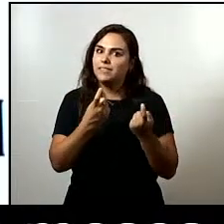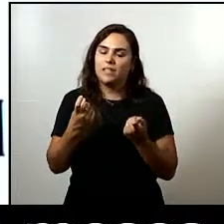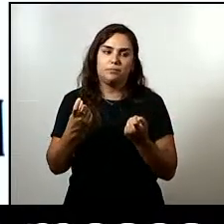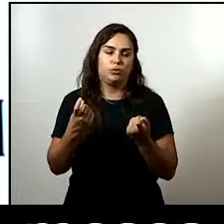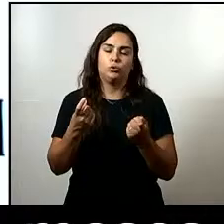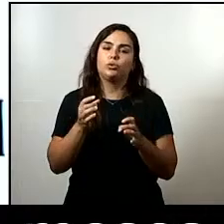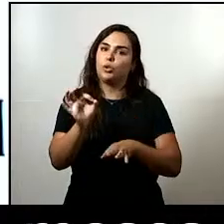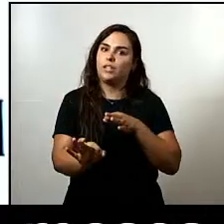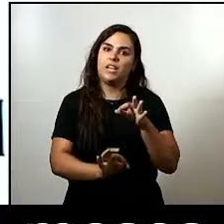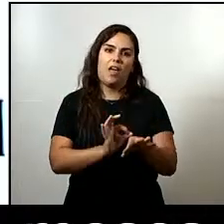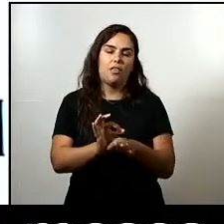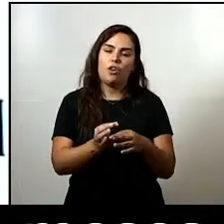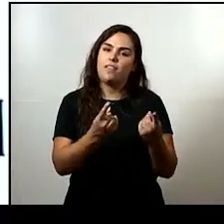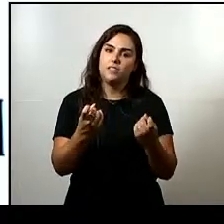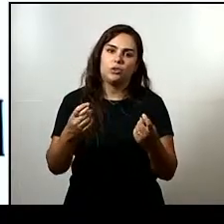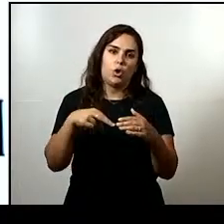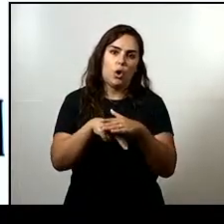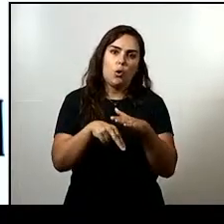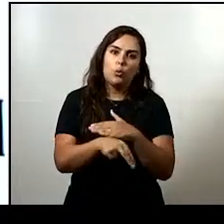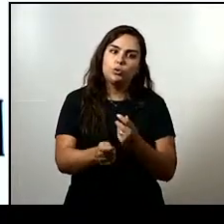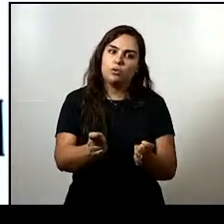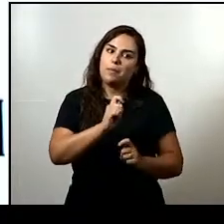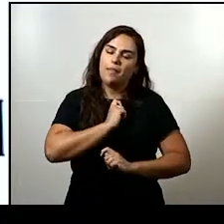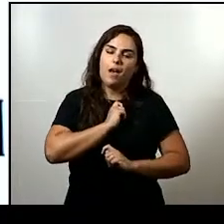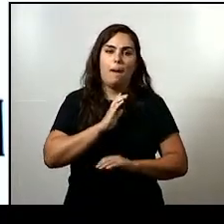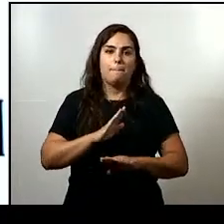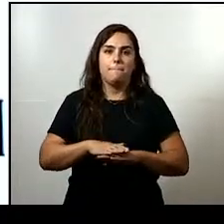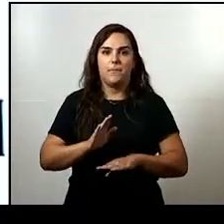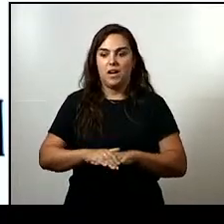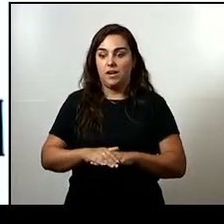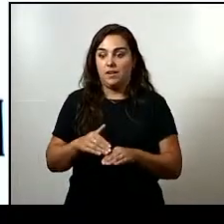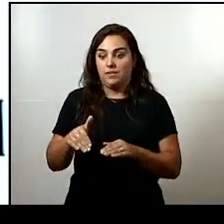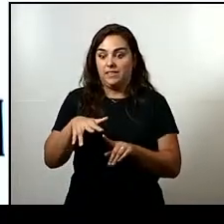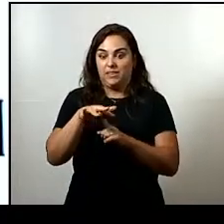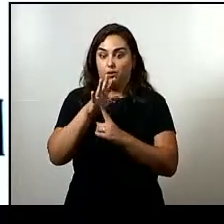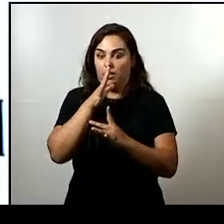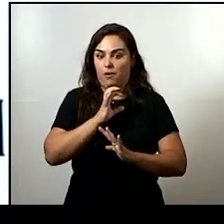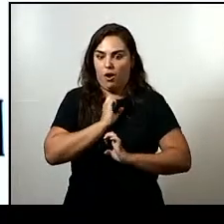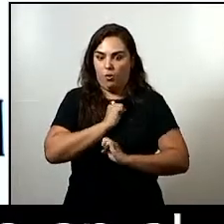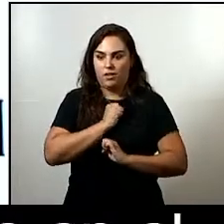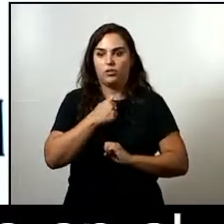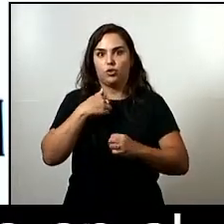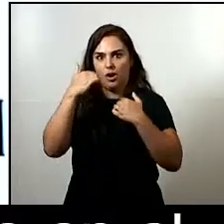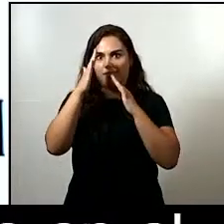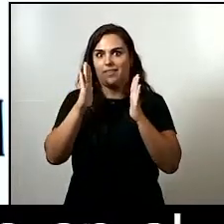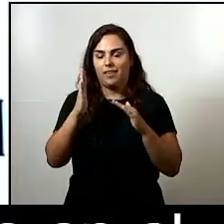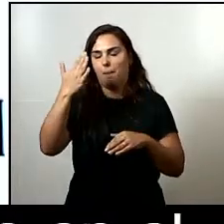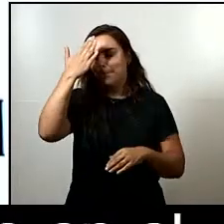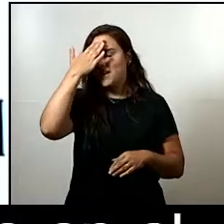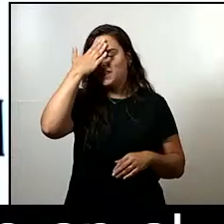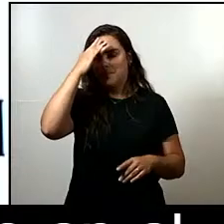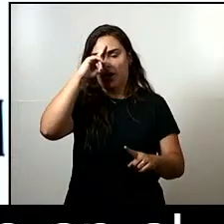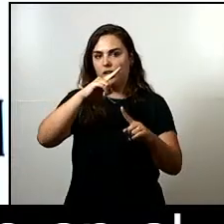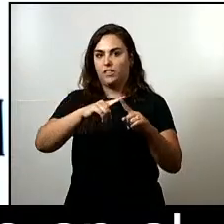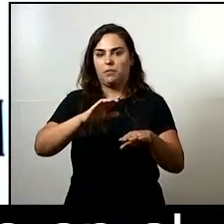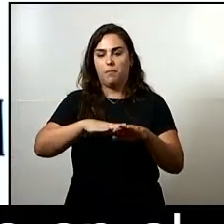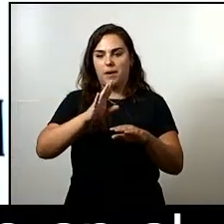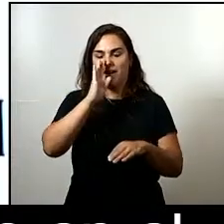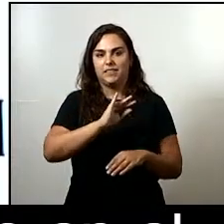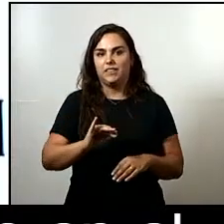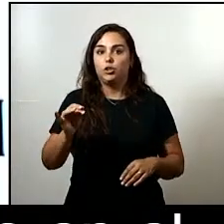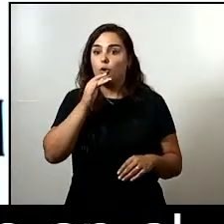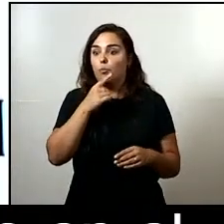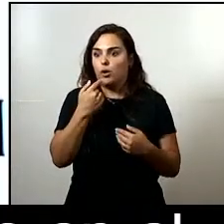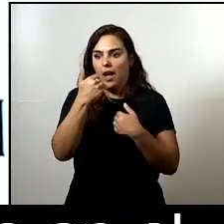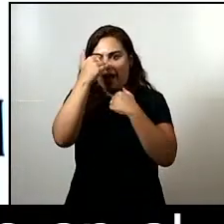haya coordinación y recursos para que esto no llegue al punto en el que estamos y podamos atender, que es lo principal, a estos chicos que necesitan